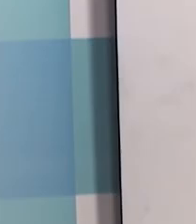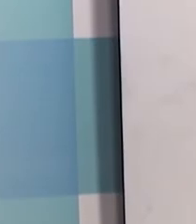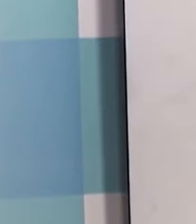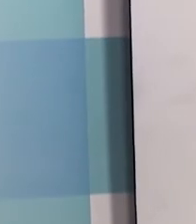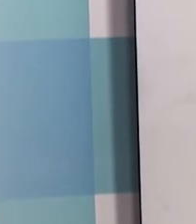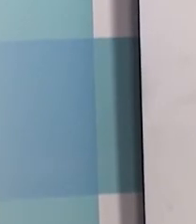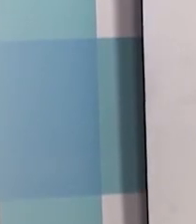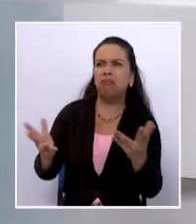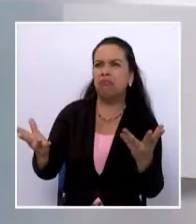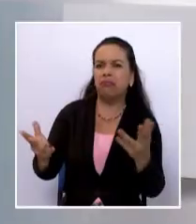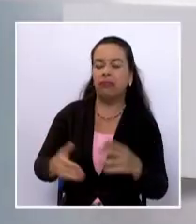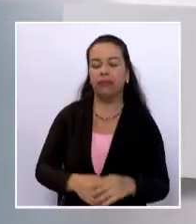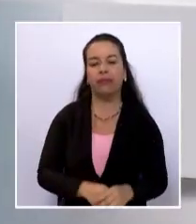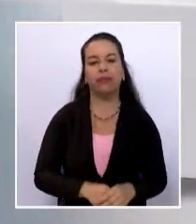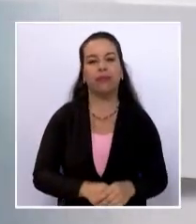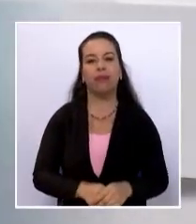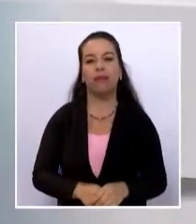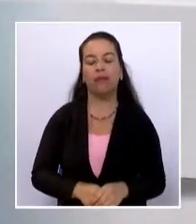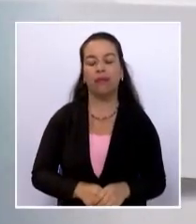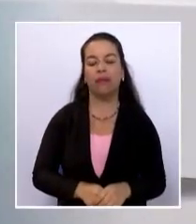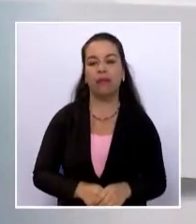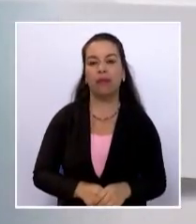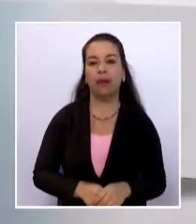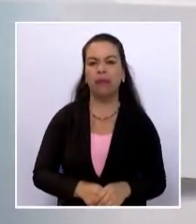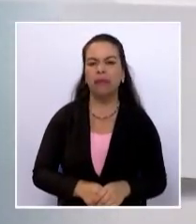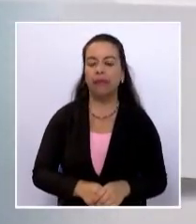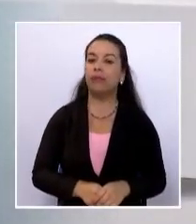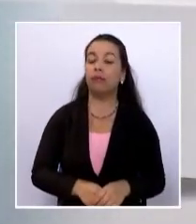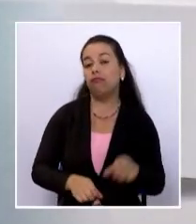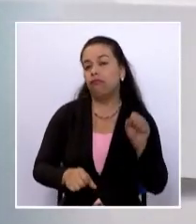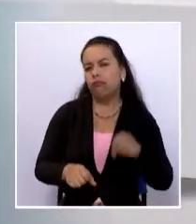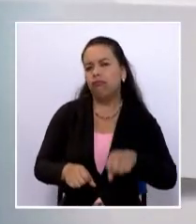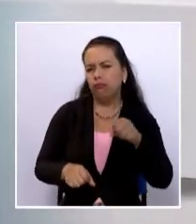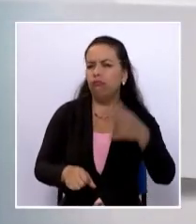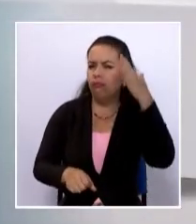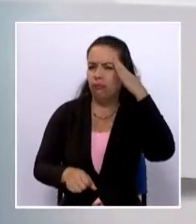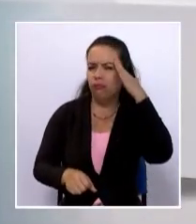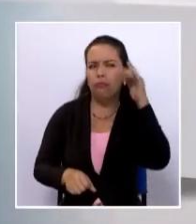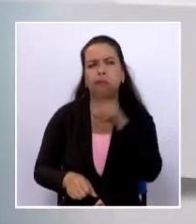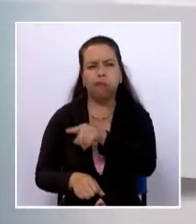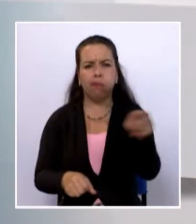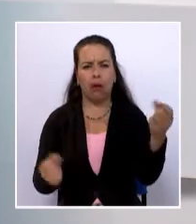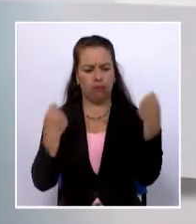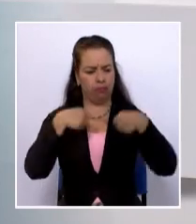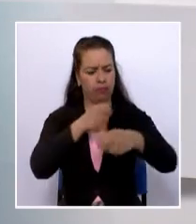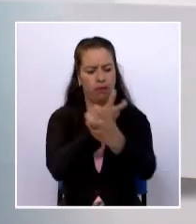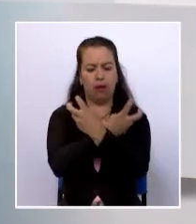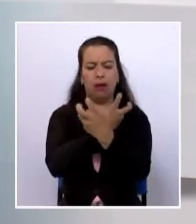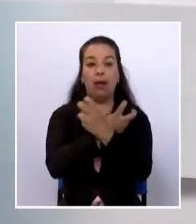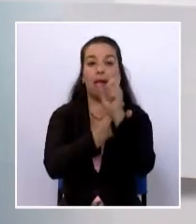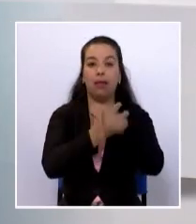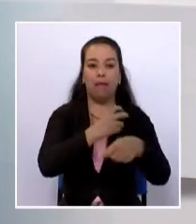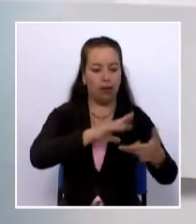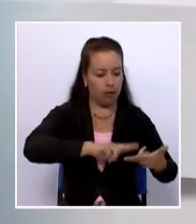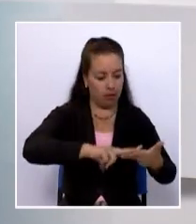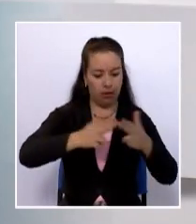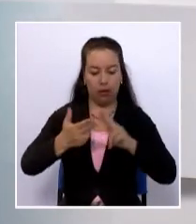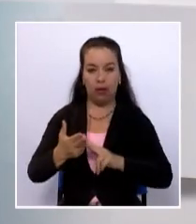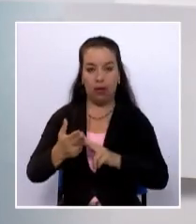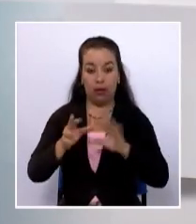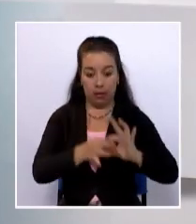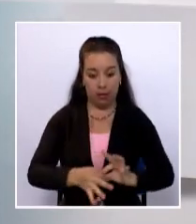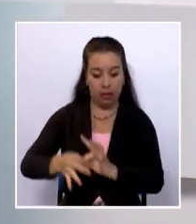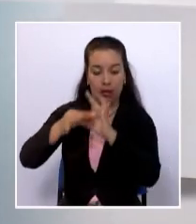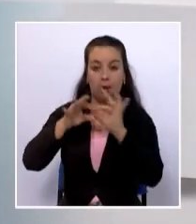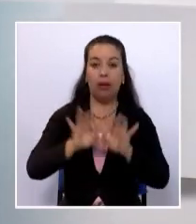que tenemos pues si realmente casi que el sistema te comentario y óseo tiene que tener una relación si los huesos